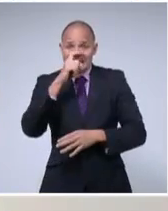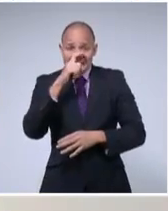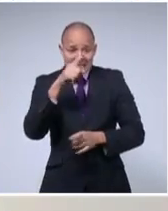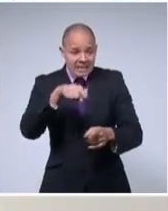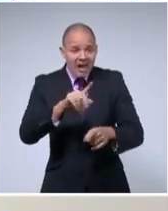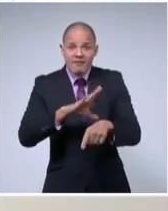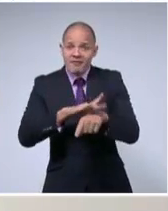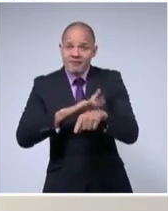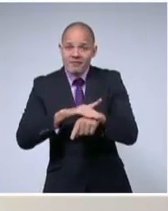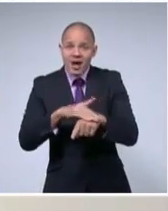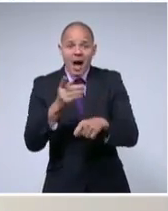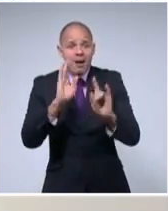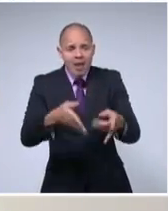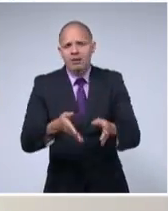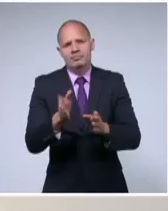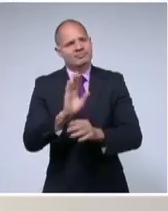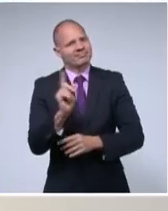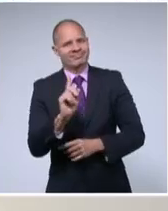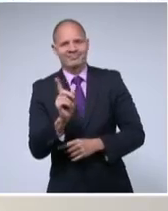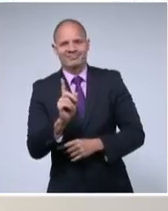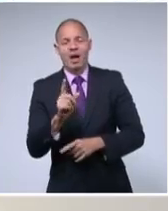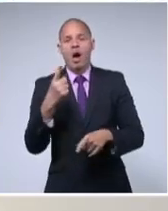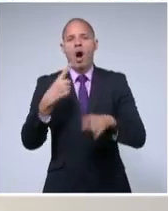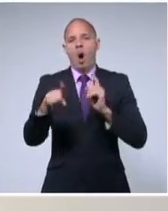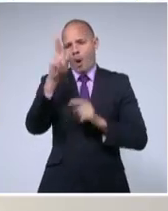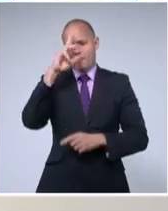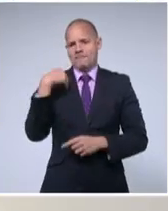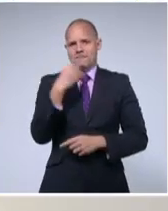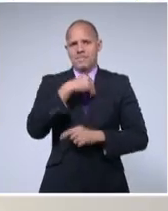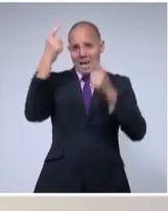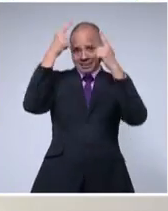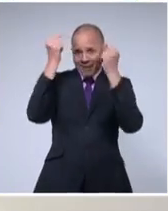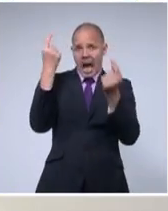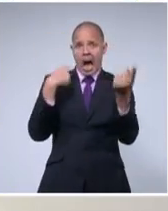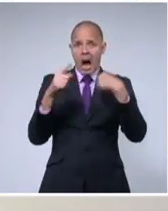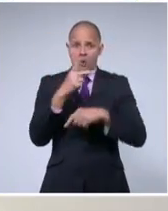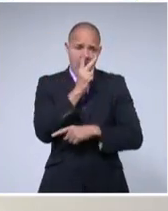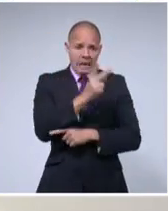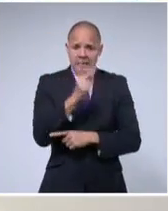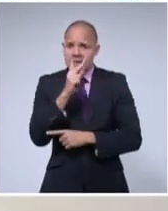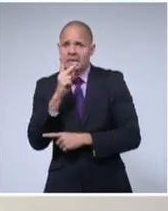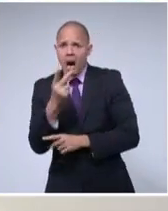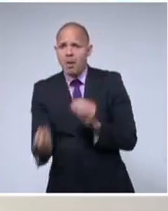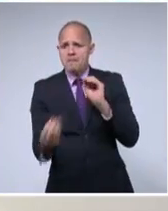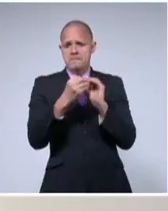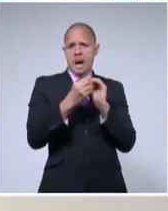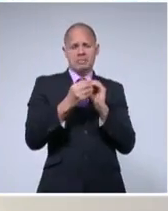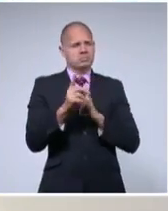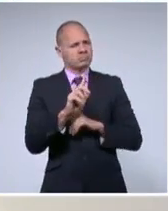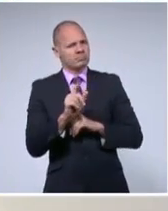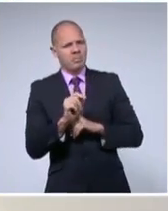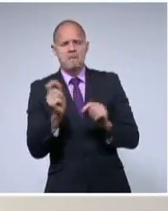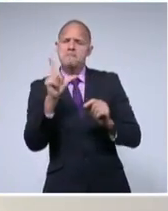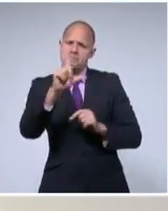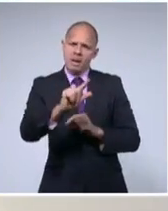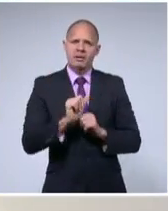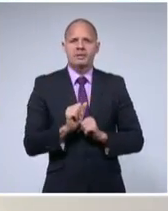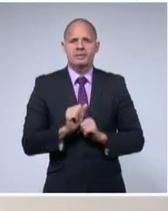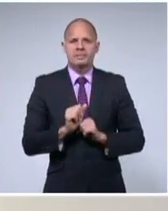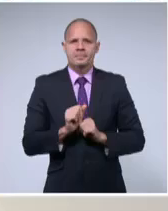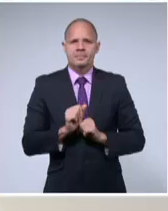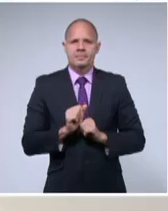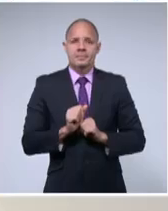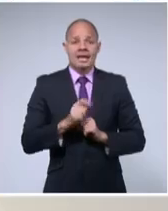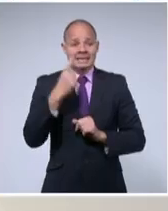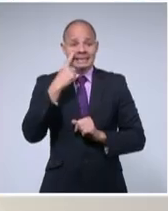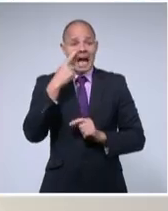murieron, ni tampoco el personal de la salud que aquí arriesgó su vida en el contacto directo con los confirmados. Todo ese escenario